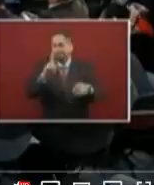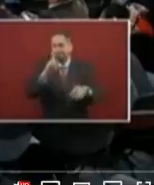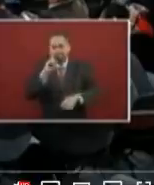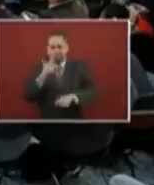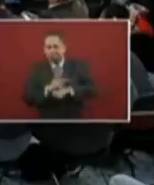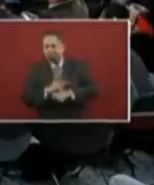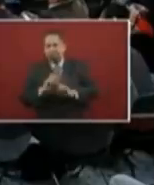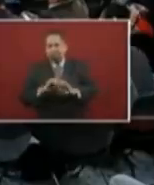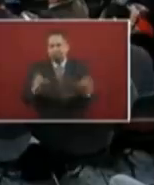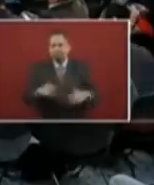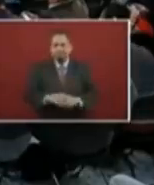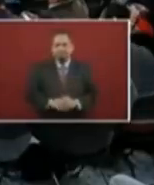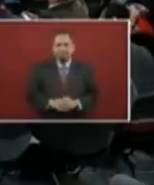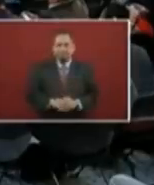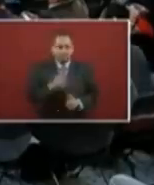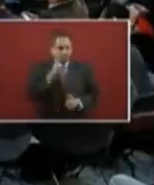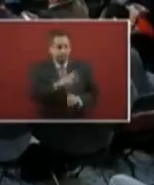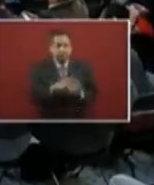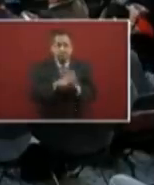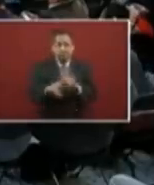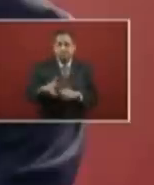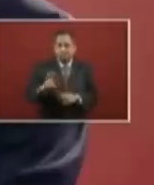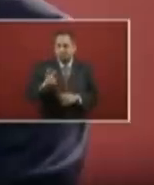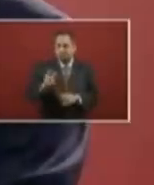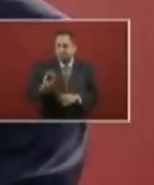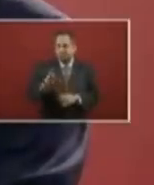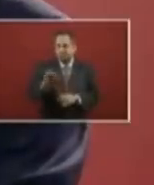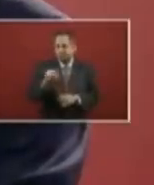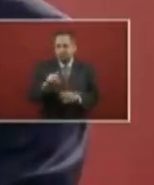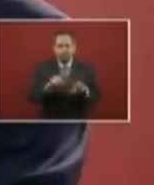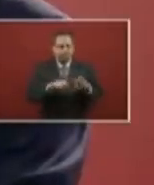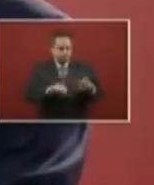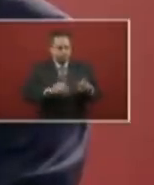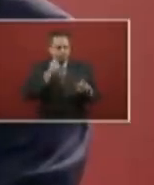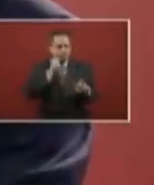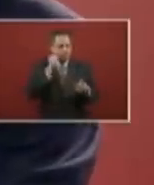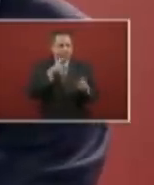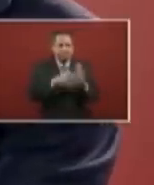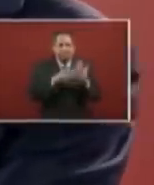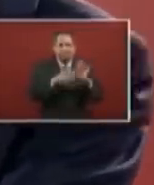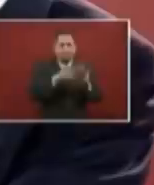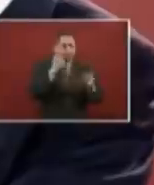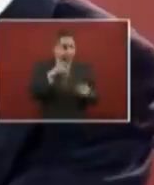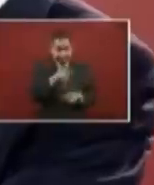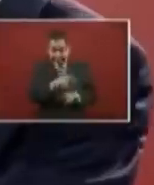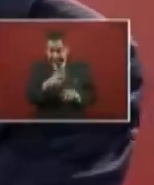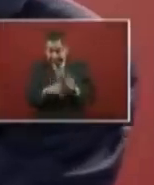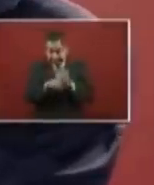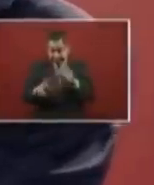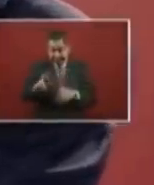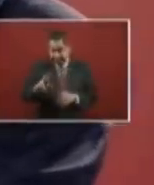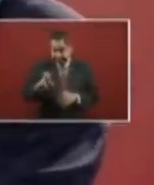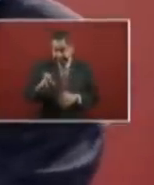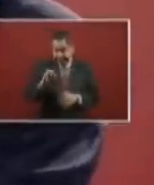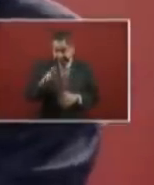organizada vean al reforma de hoy o el de ayer de reforma